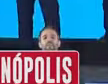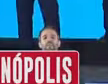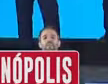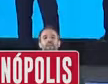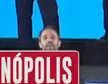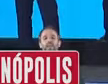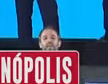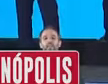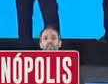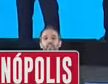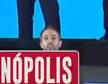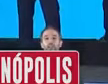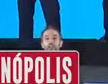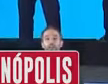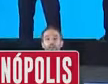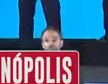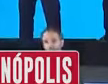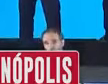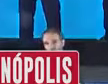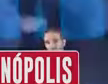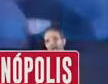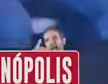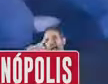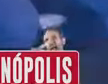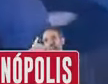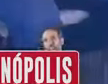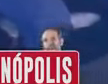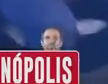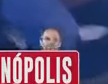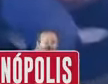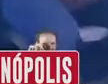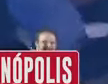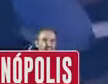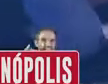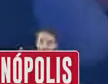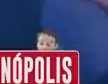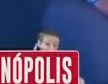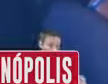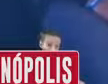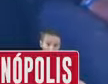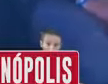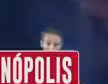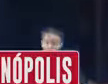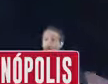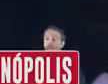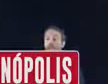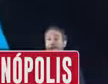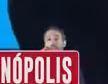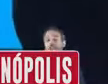a los pocos días se había sucedido de mariano ferreyra y yo les comenté que nos habían prohibido